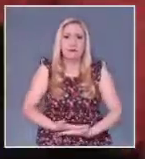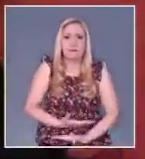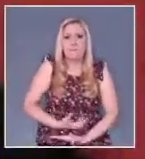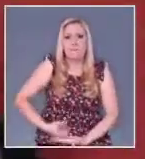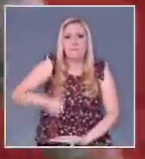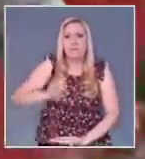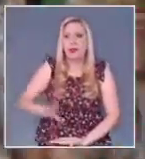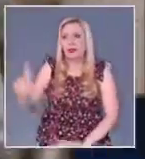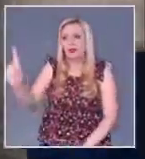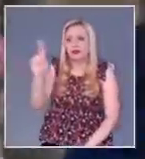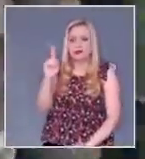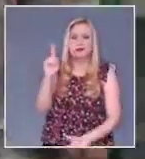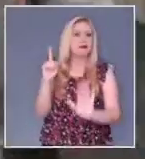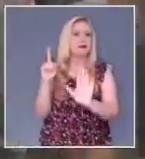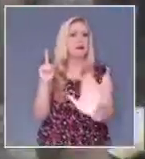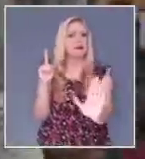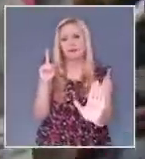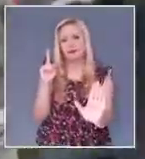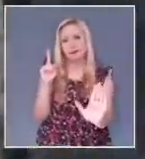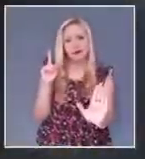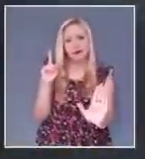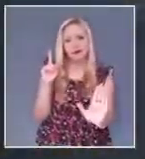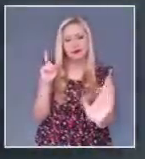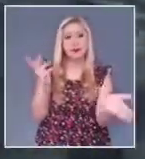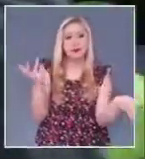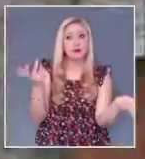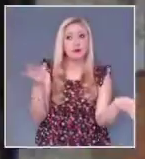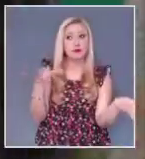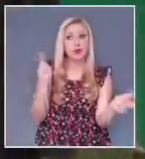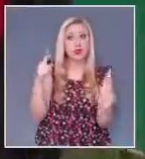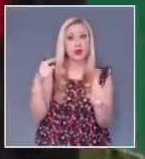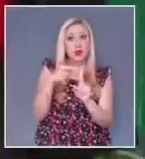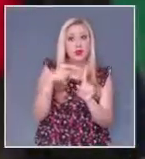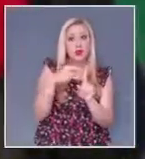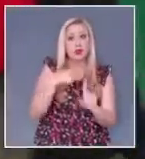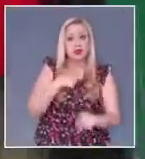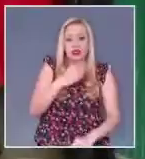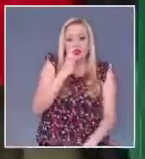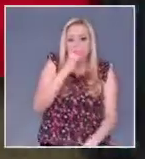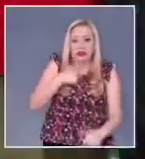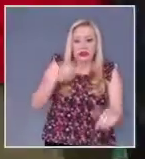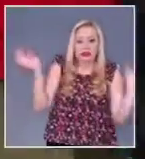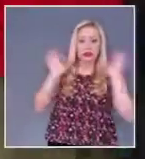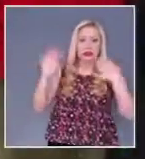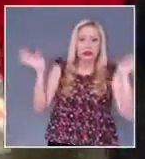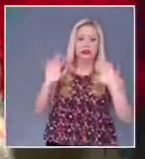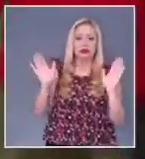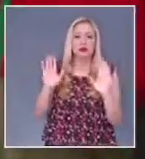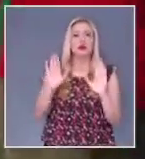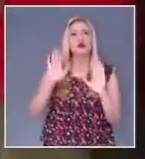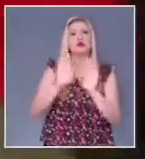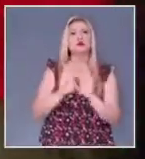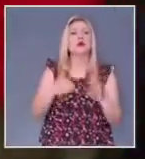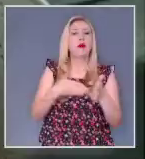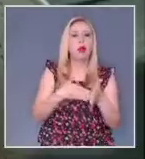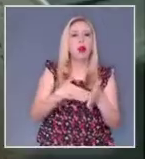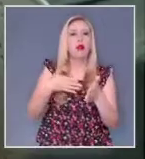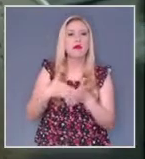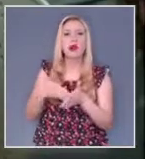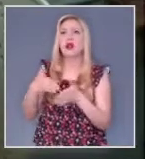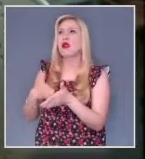la objeción de conciencia no debe ser una barrera en el acceso integral a los servicios de salud en casos de interrupción del embarazo